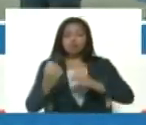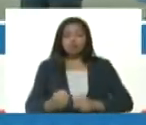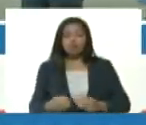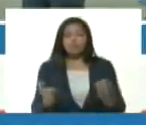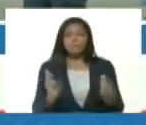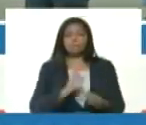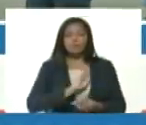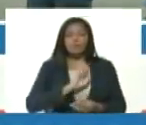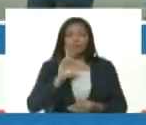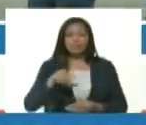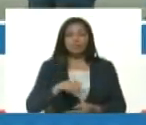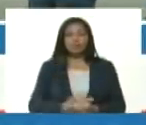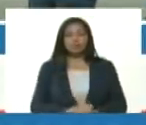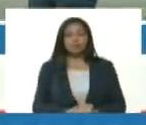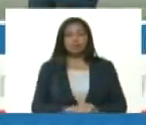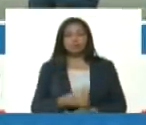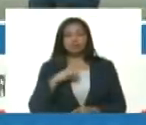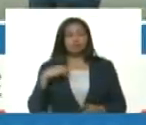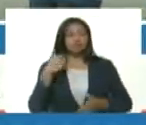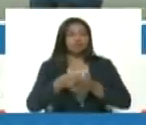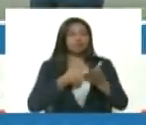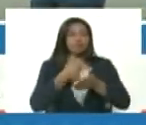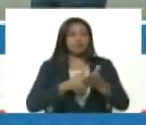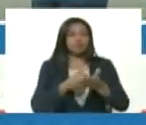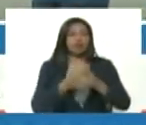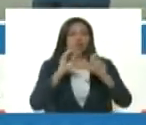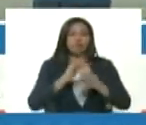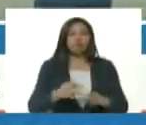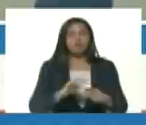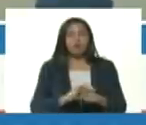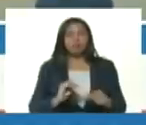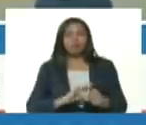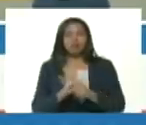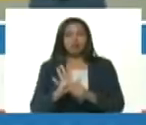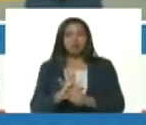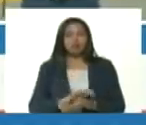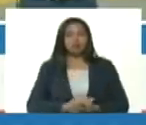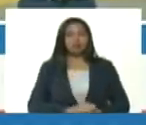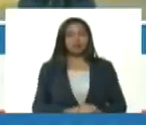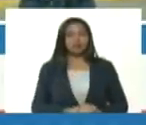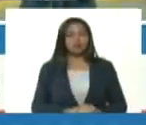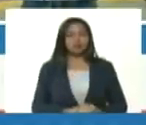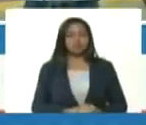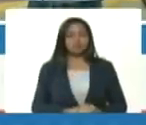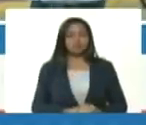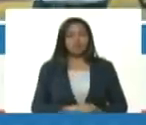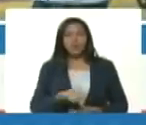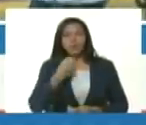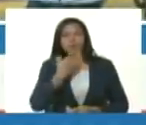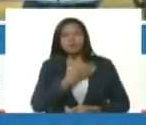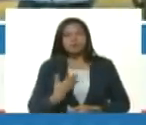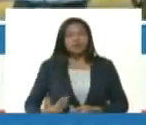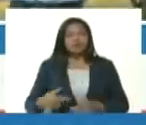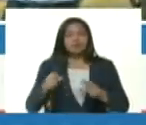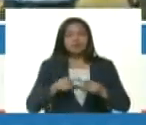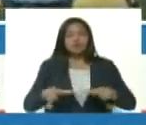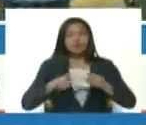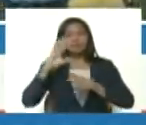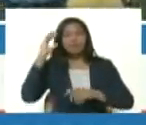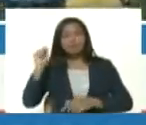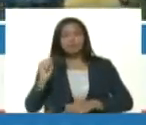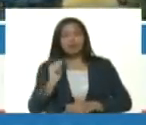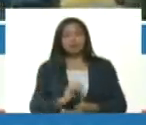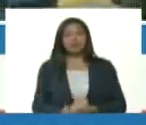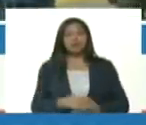fortaleza de la revolución es que estamos combatiendo y derrotando al COVID-19. Bueno, presidente, desde la redoma de Petare,